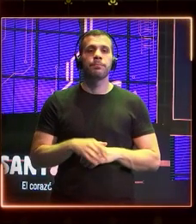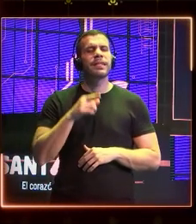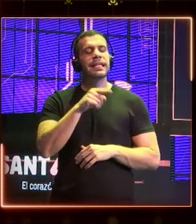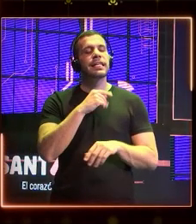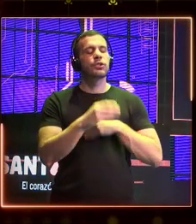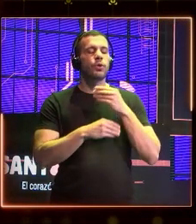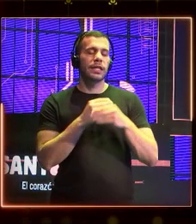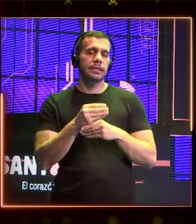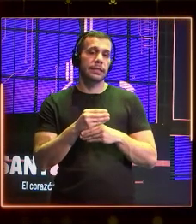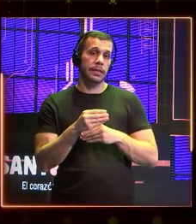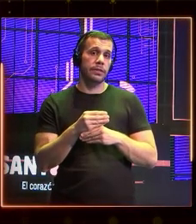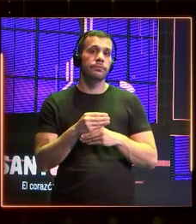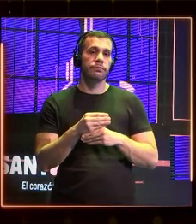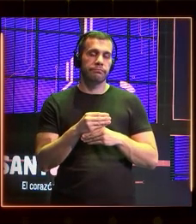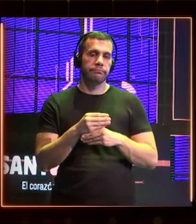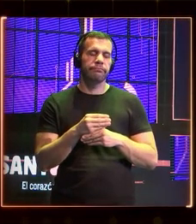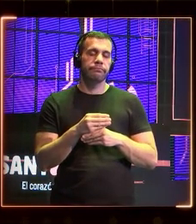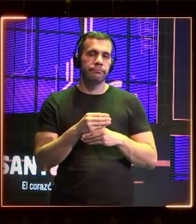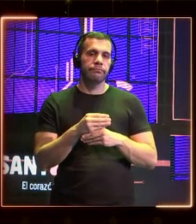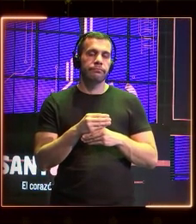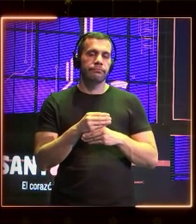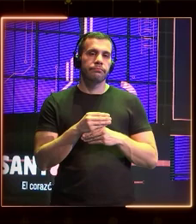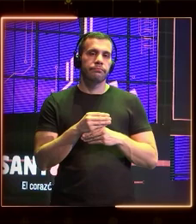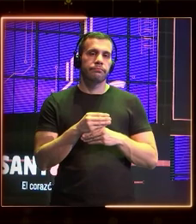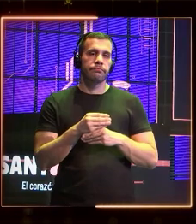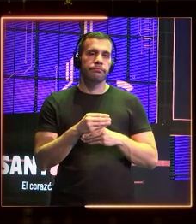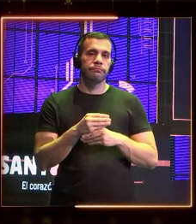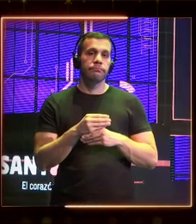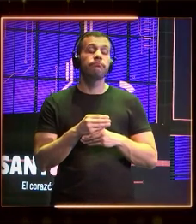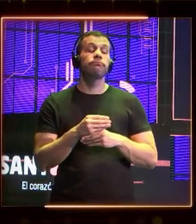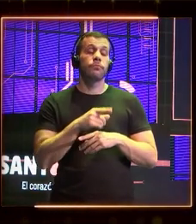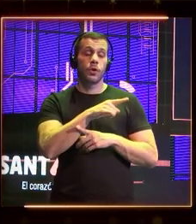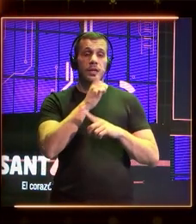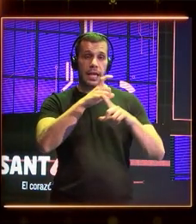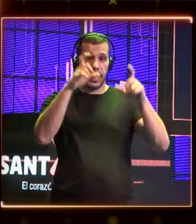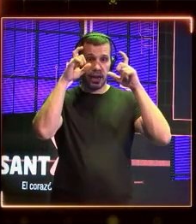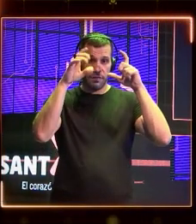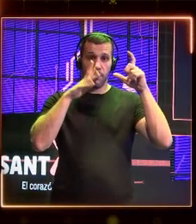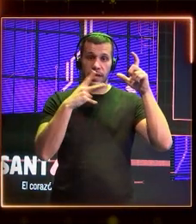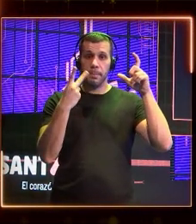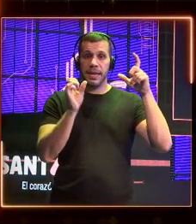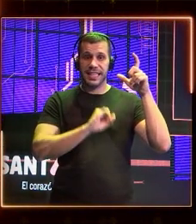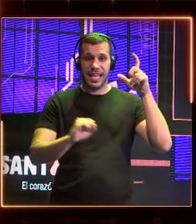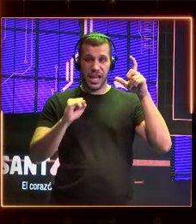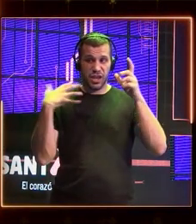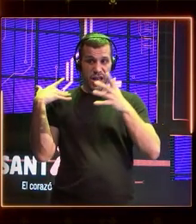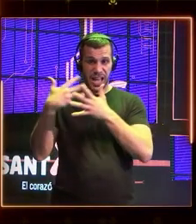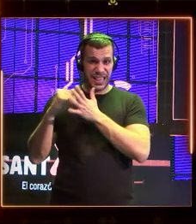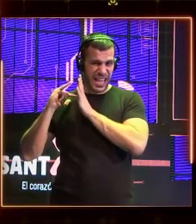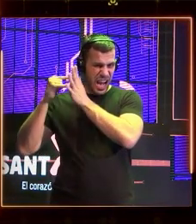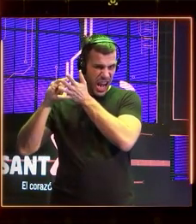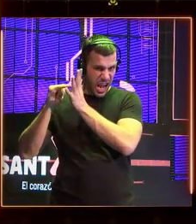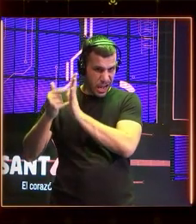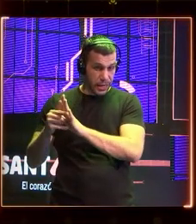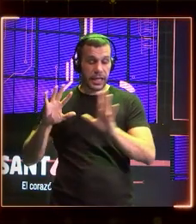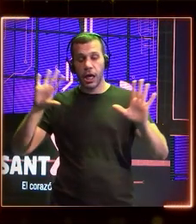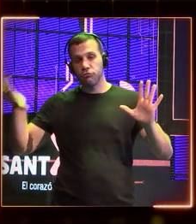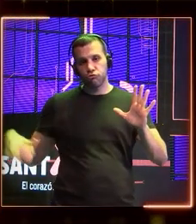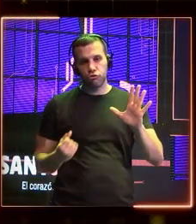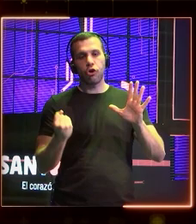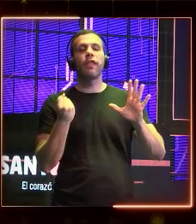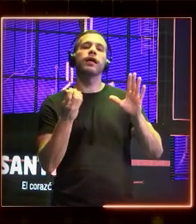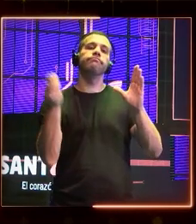un dispositivo que reúne todo lo que Apple ha hecho en los últimos 20 años lo que os decía de la moteca de Apple de Apple esfera